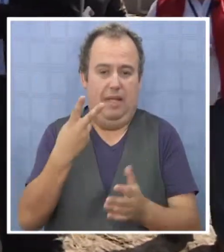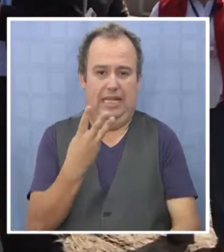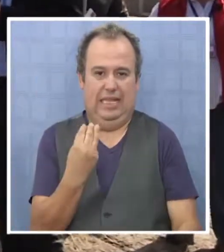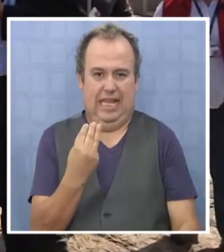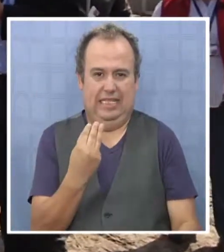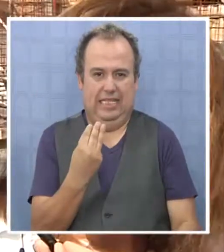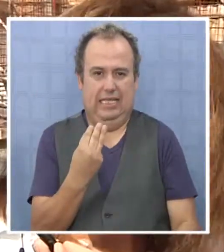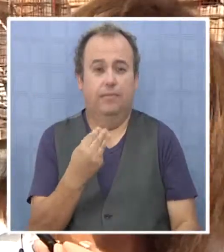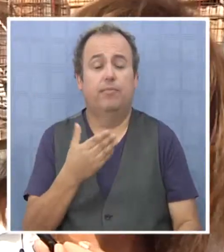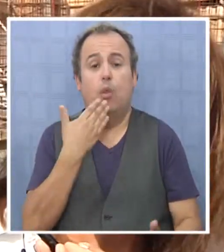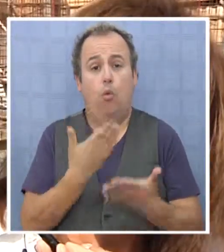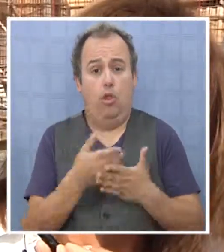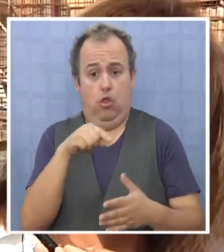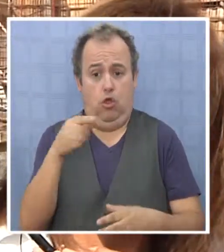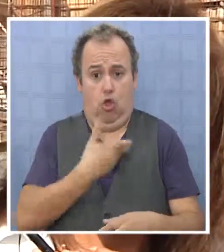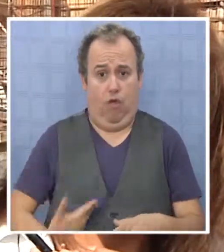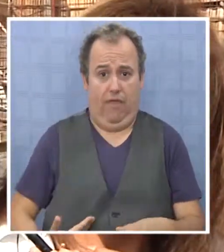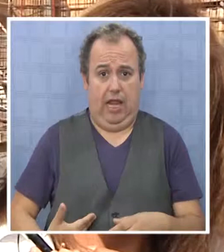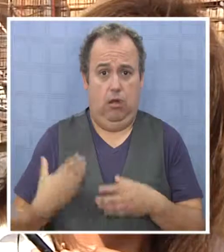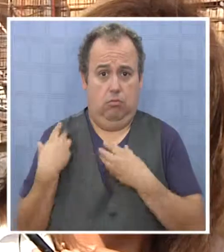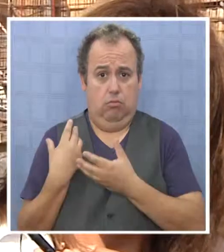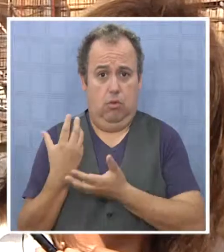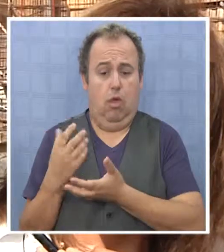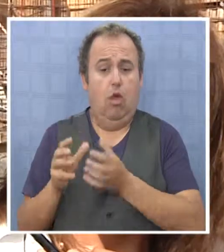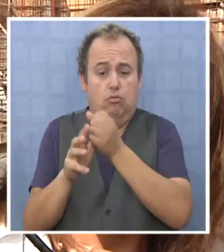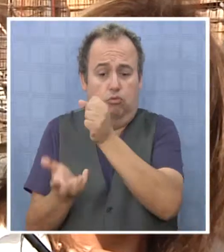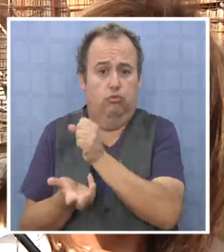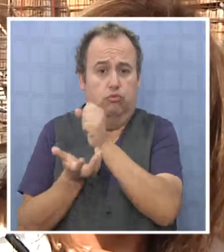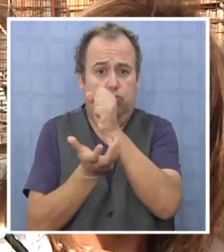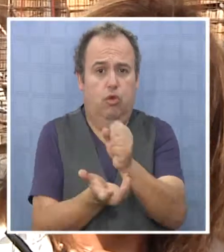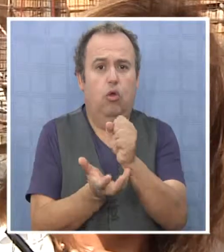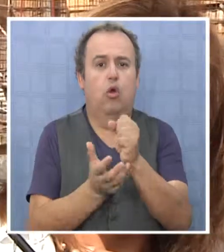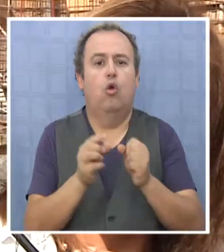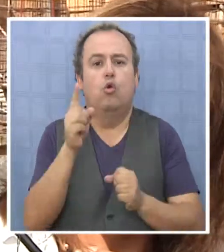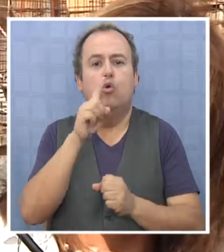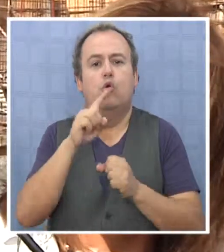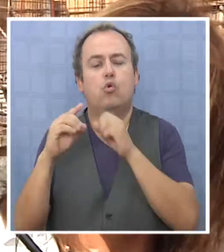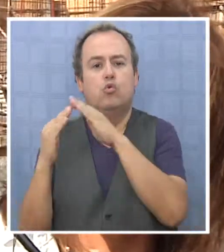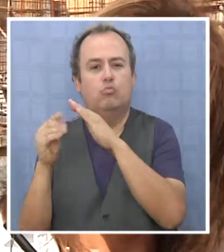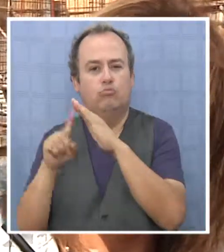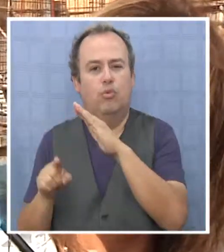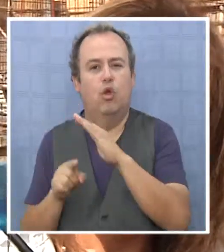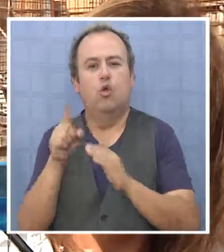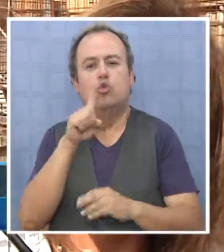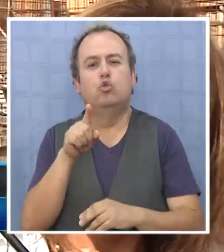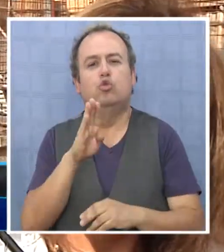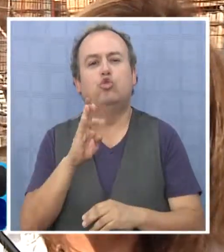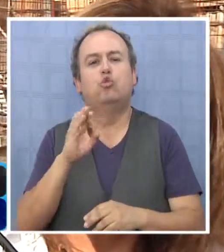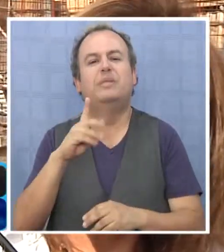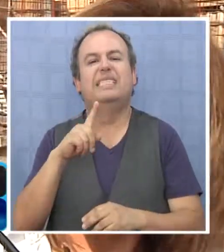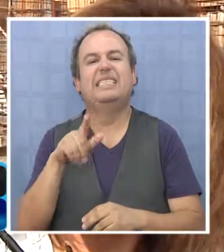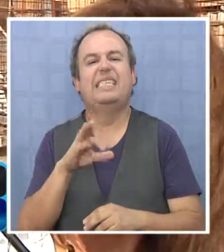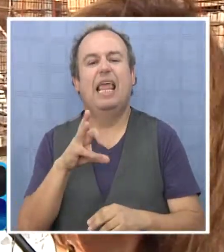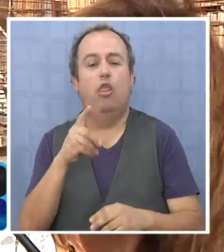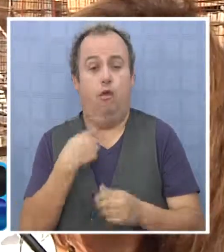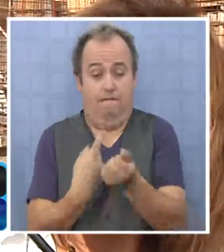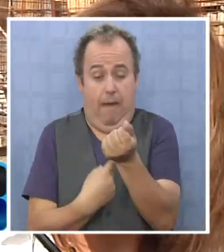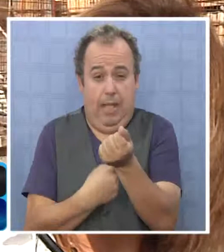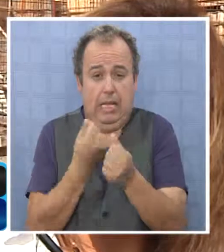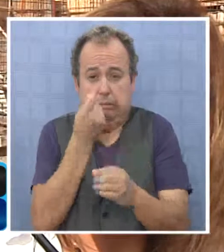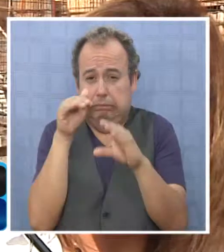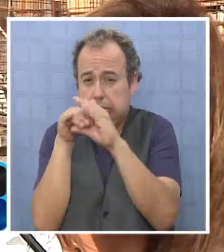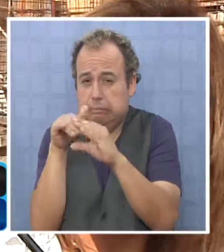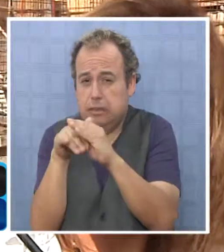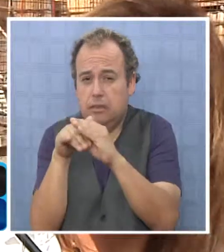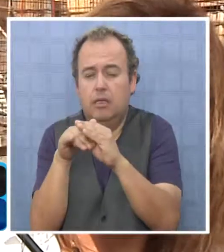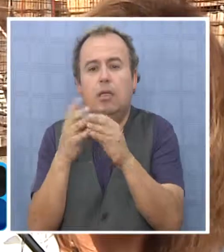año 2013 cuando el gobierno aporta con un con un proyecto y con un subsidio habitacional cuando la familia se organizan y ponen su ahorro